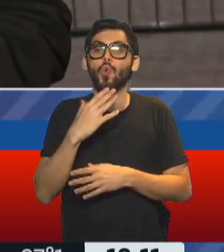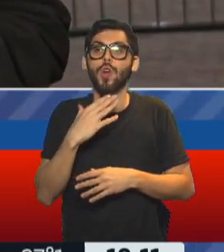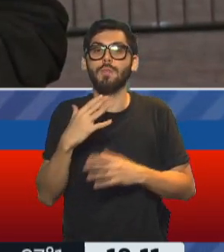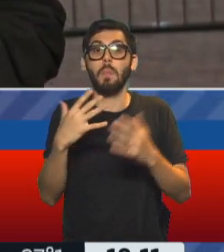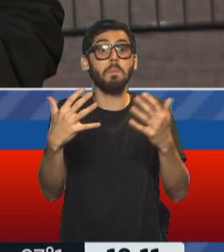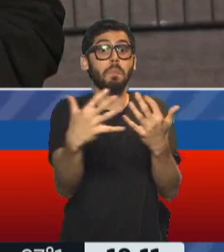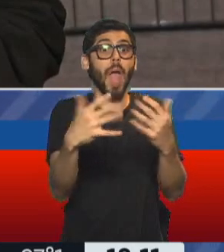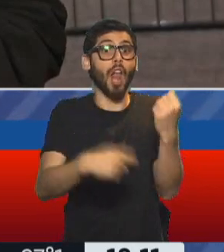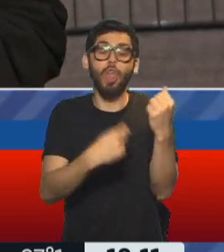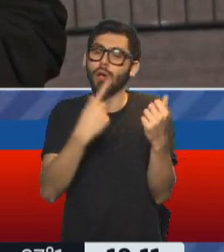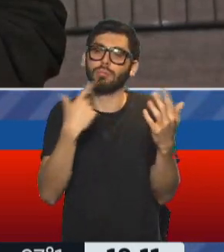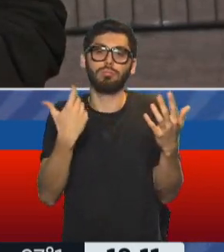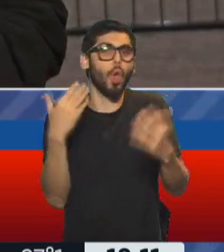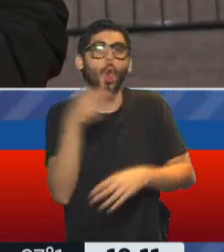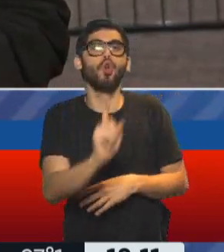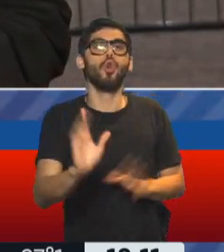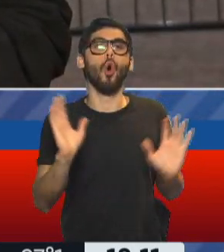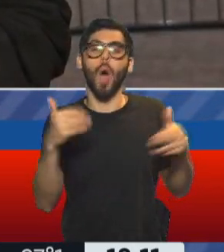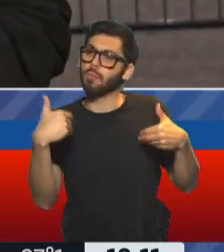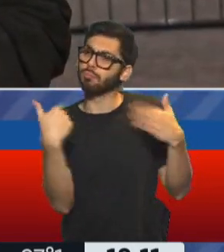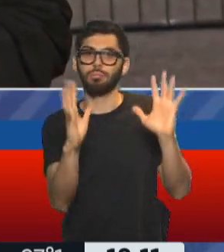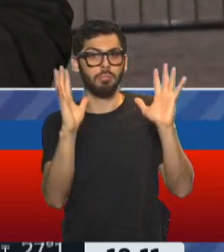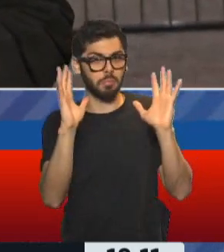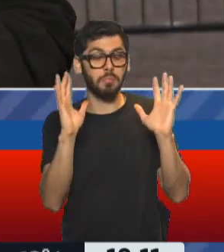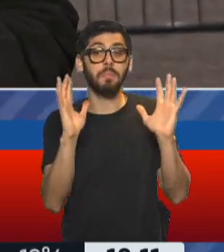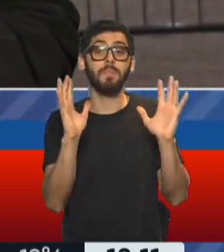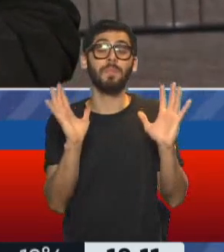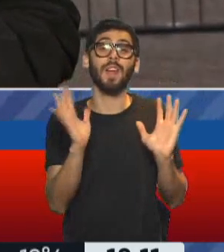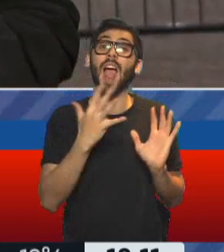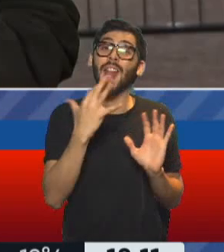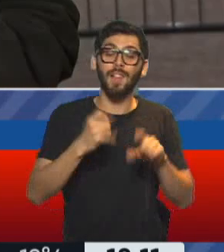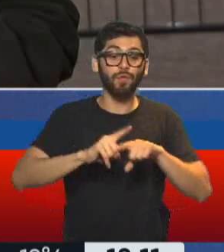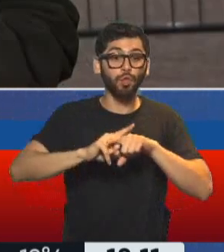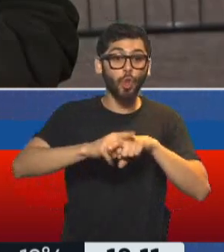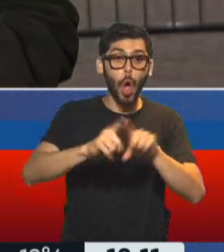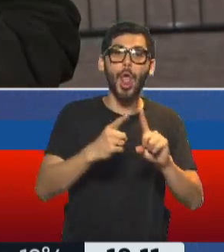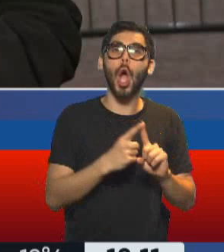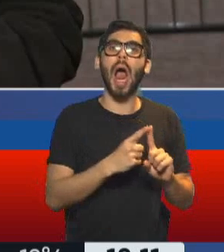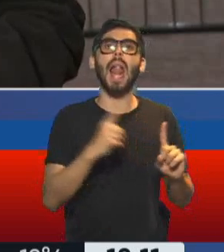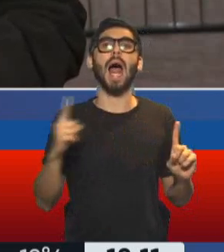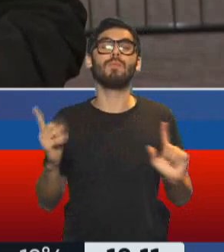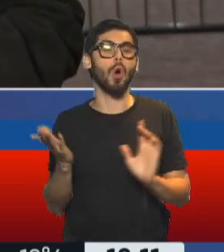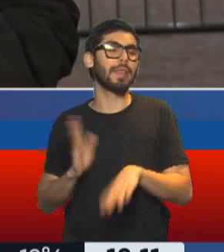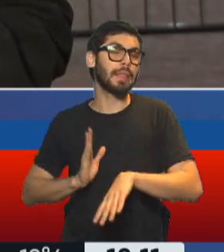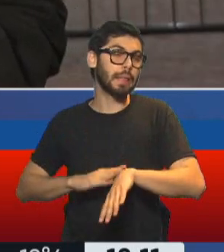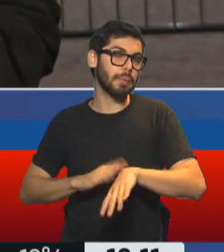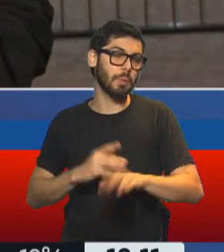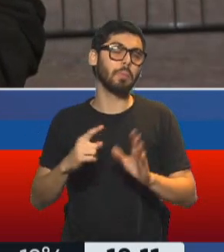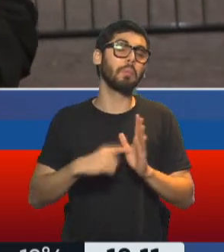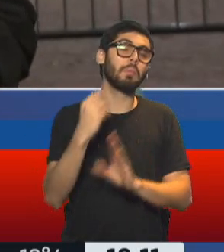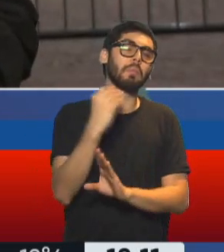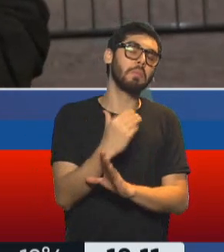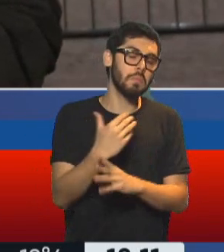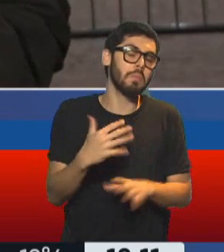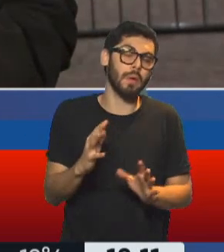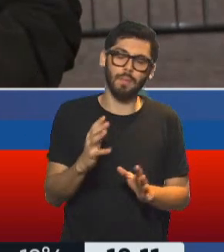nada, absolutamente, porque en realidad es un campeonato largo. Claro, tiene tiempo. Gabriel, por allí es muy difícil. Hubo un